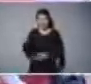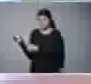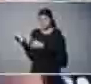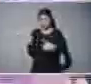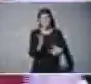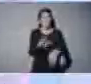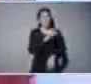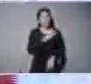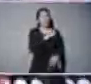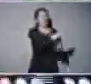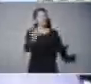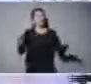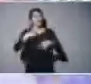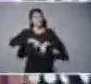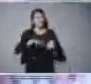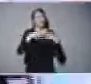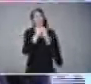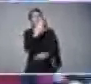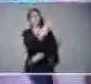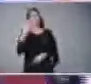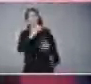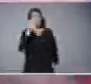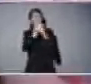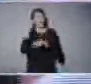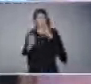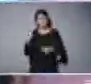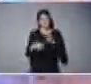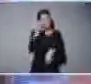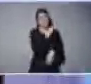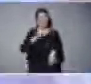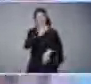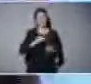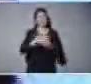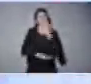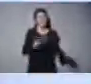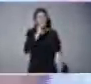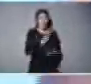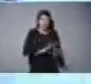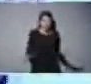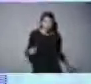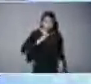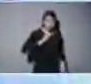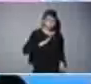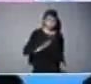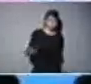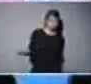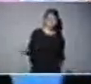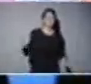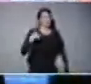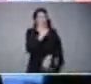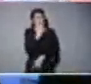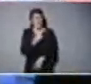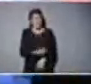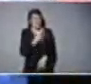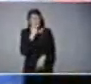concejal. 22 somos las murgas que venimos a cantar. Merecemos más que agua, que es lo único que dan. Es muy fácil dar